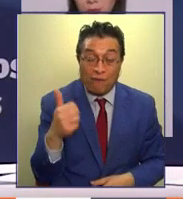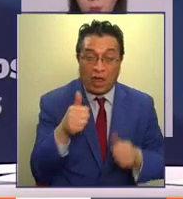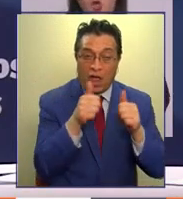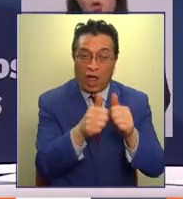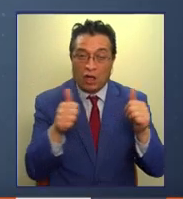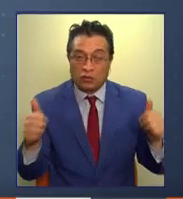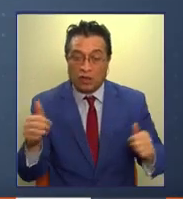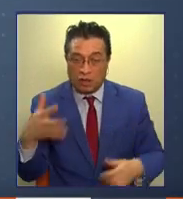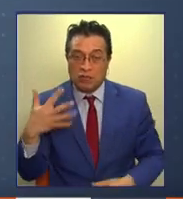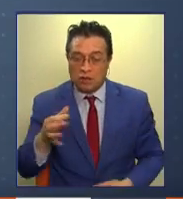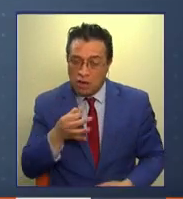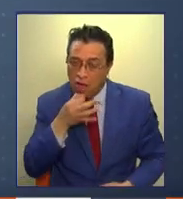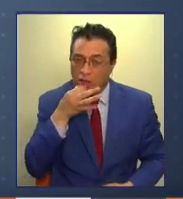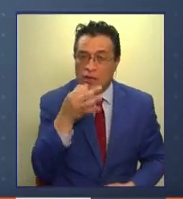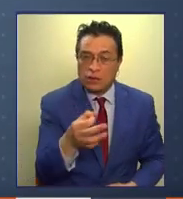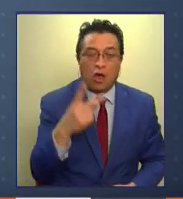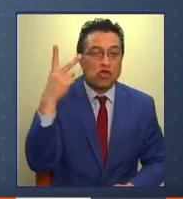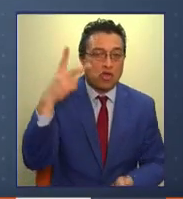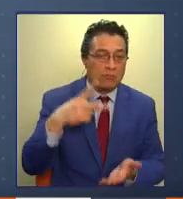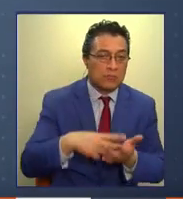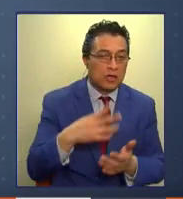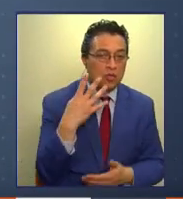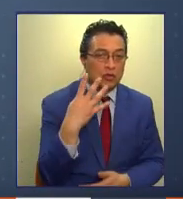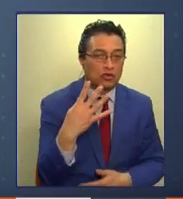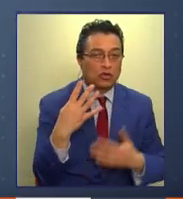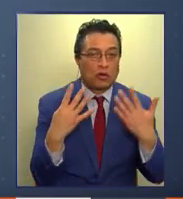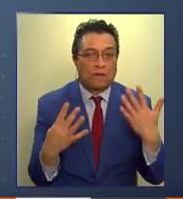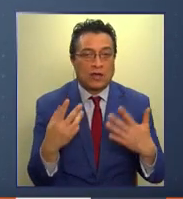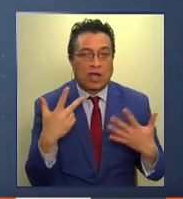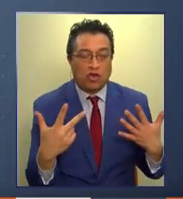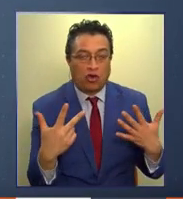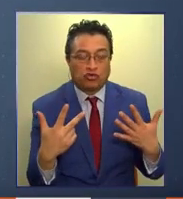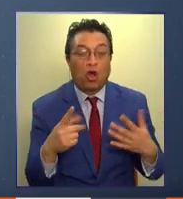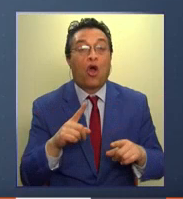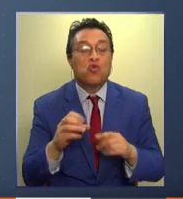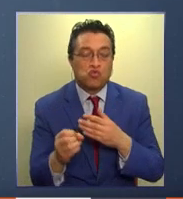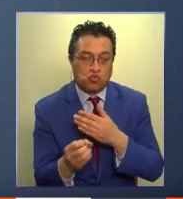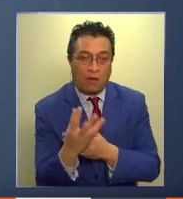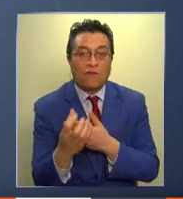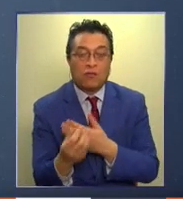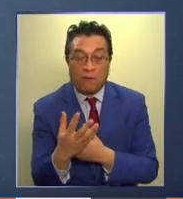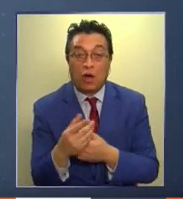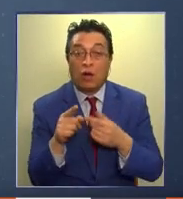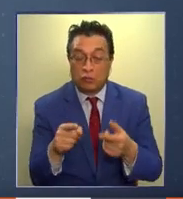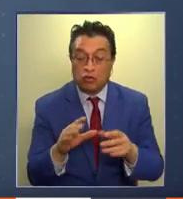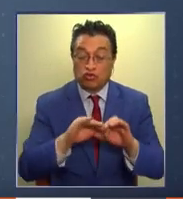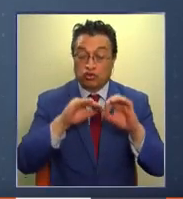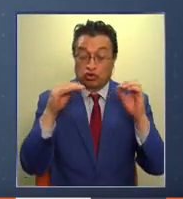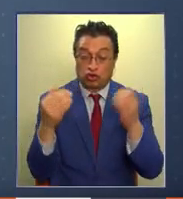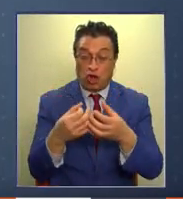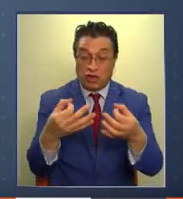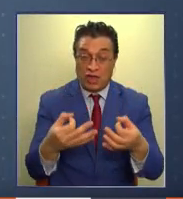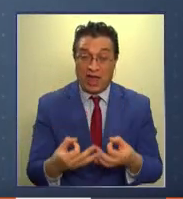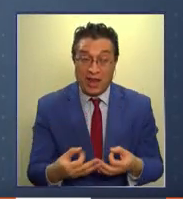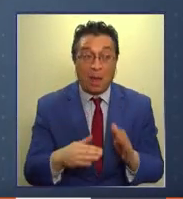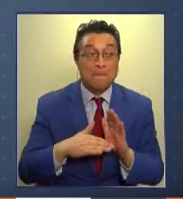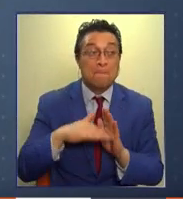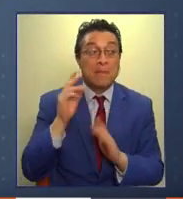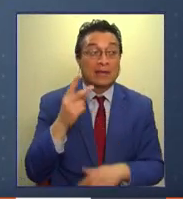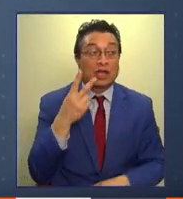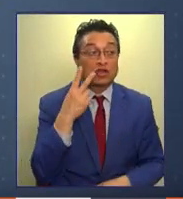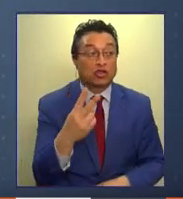informaron de 2.498 casos nuevos dando una cifra total de más de